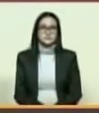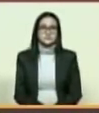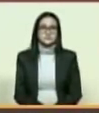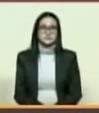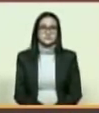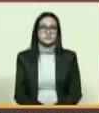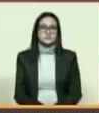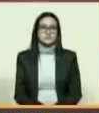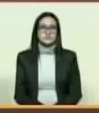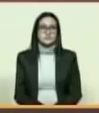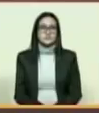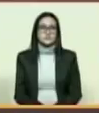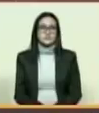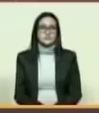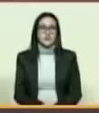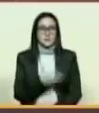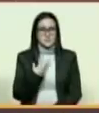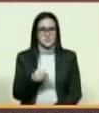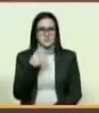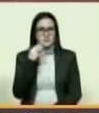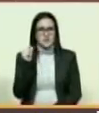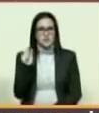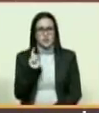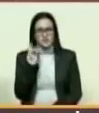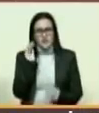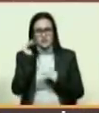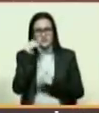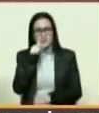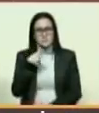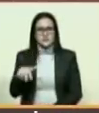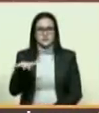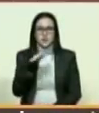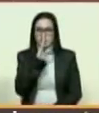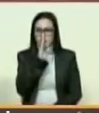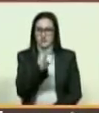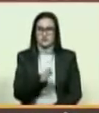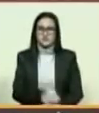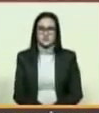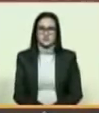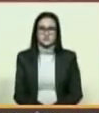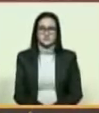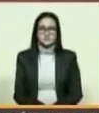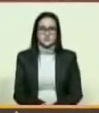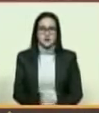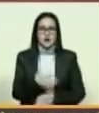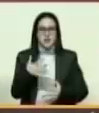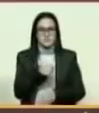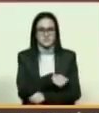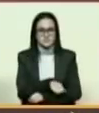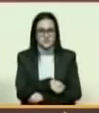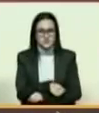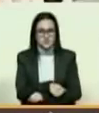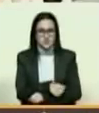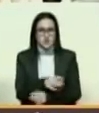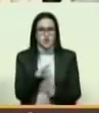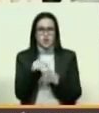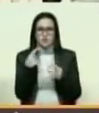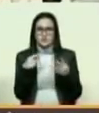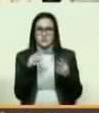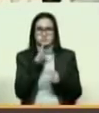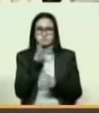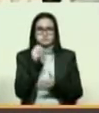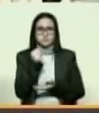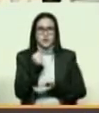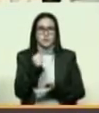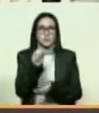a través de las cuales el presidente Maduro va a ir atendiendo a la población de forma directa. La Gran Misión Vivienda de Venezuela, todos los distintos bonos de